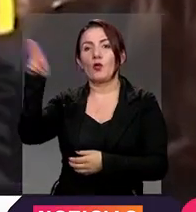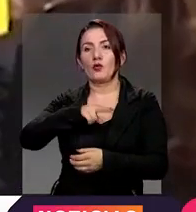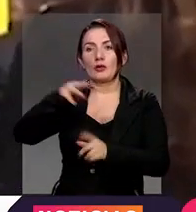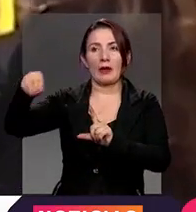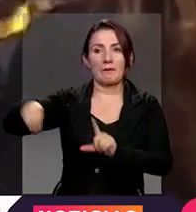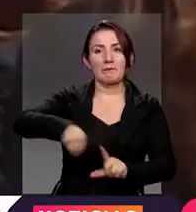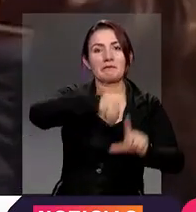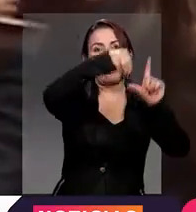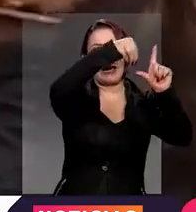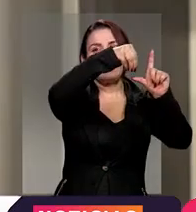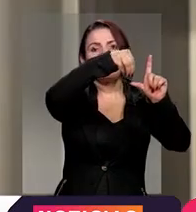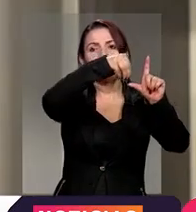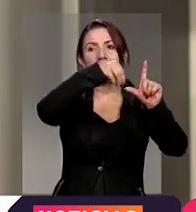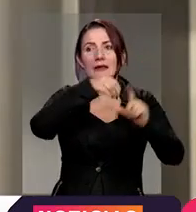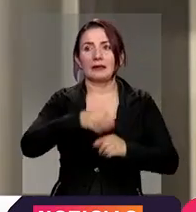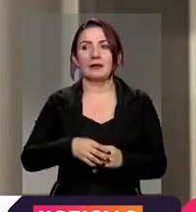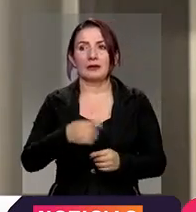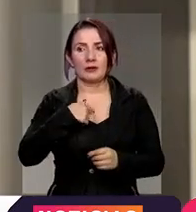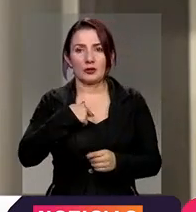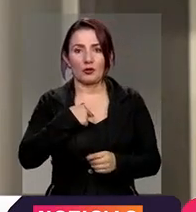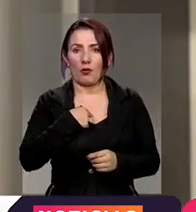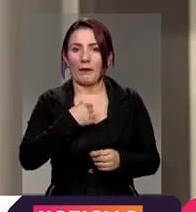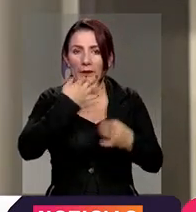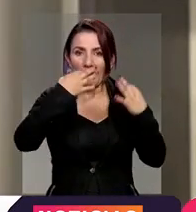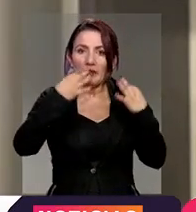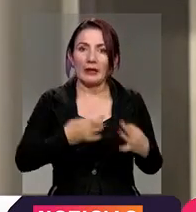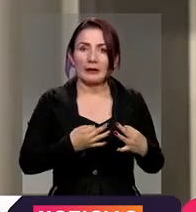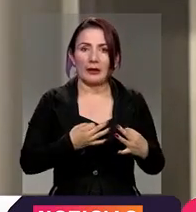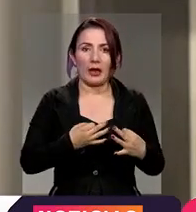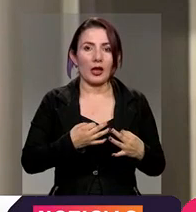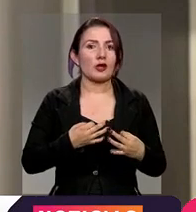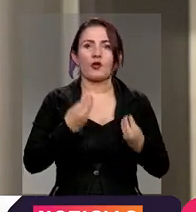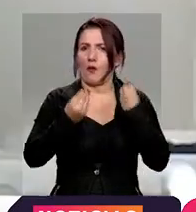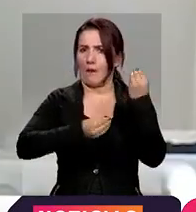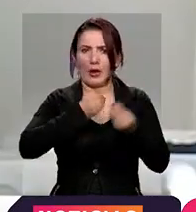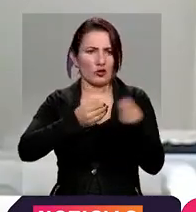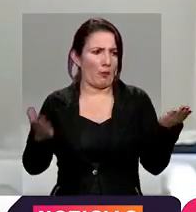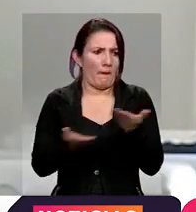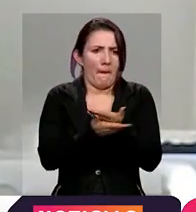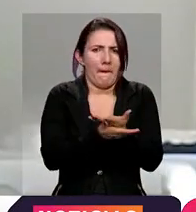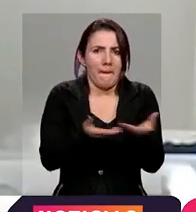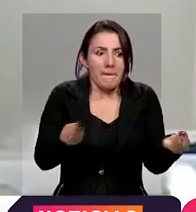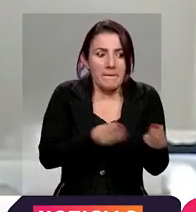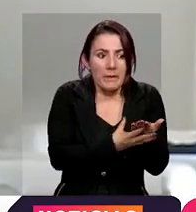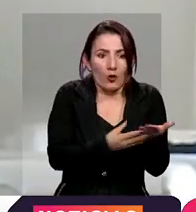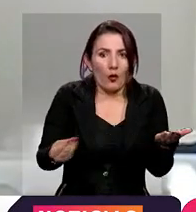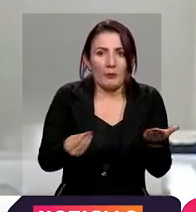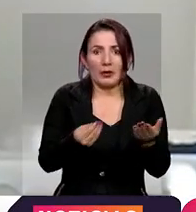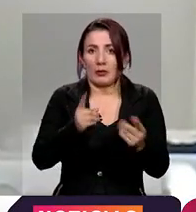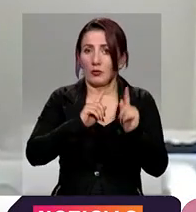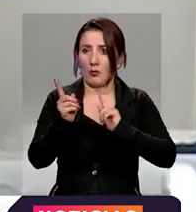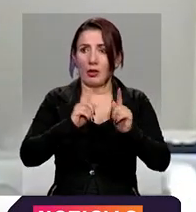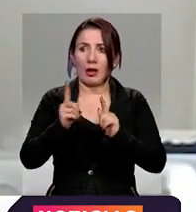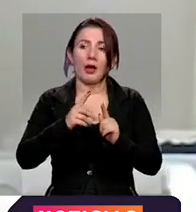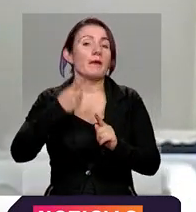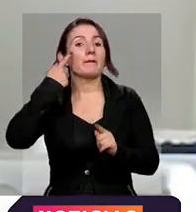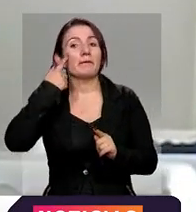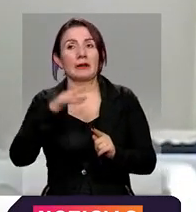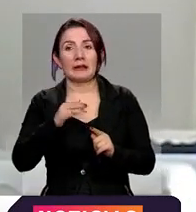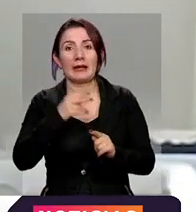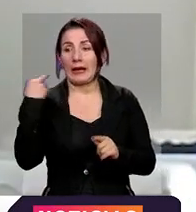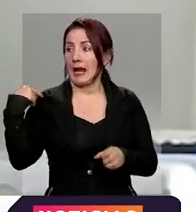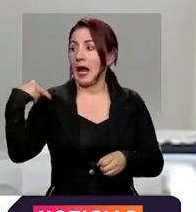la señora Arias Falla. Soy inocente y que no he cometido plagio alguno. En este caso sería el autor de la obra